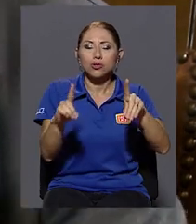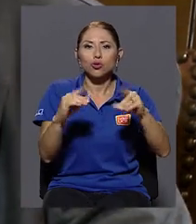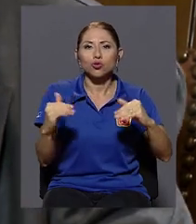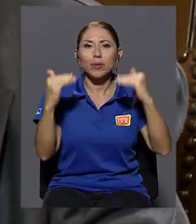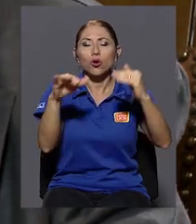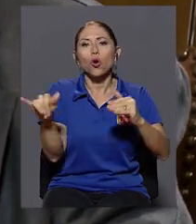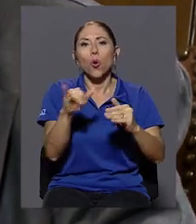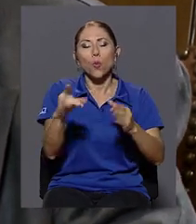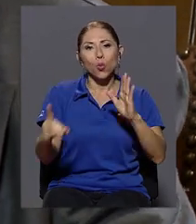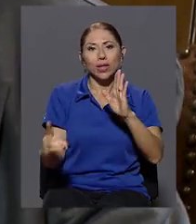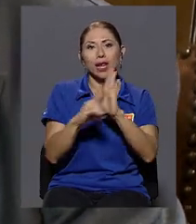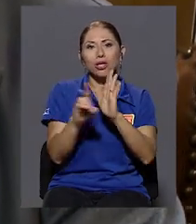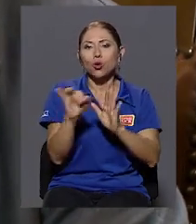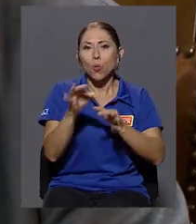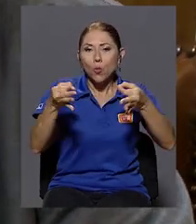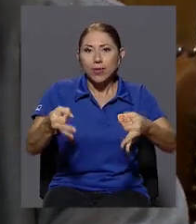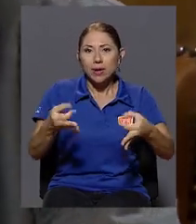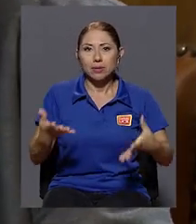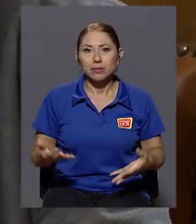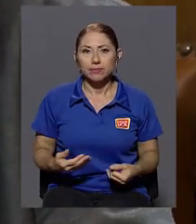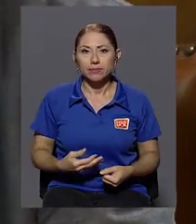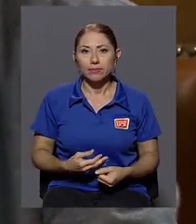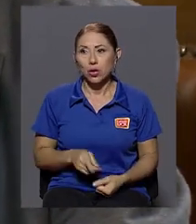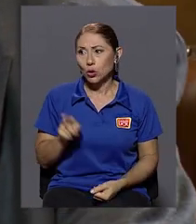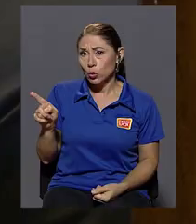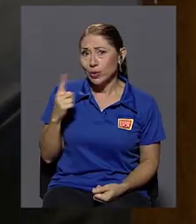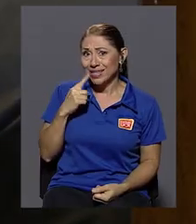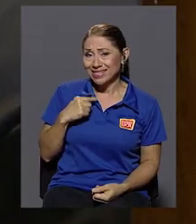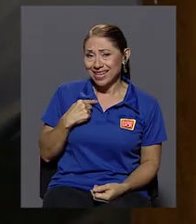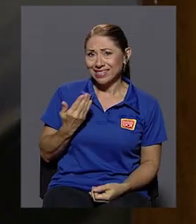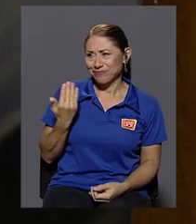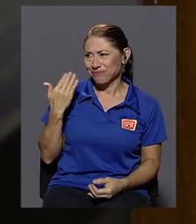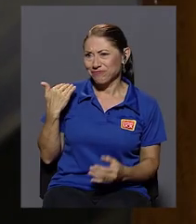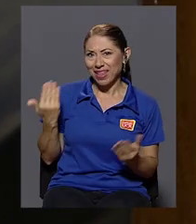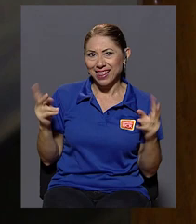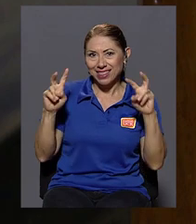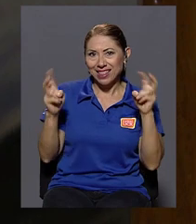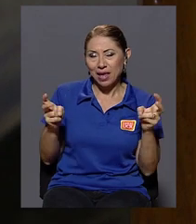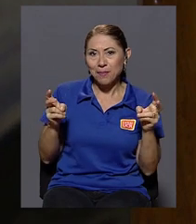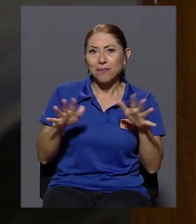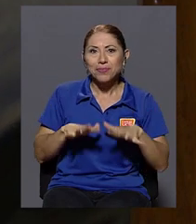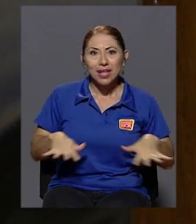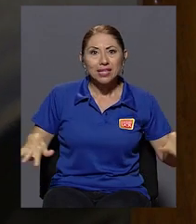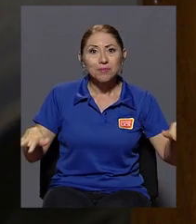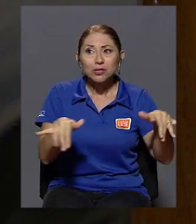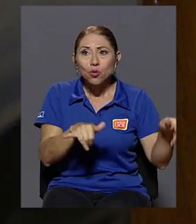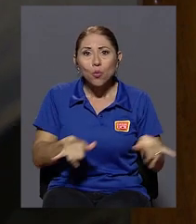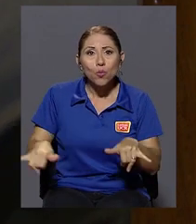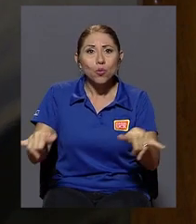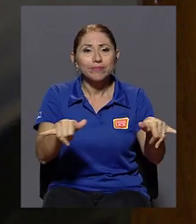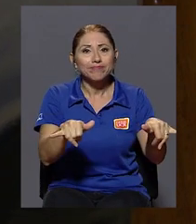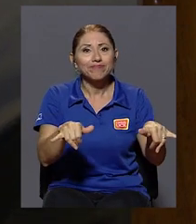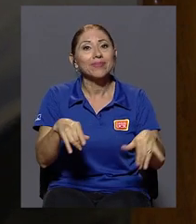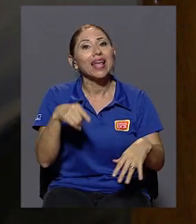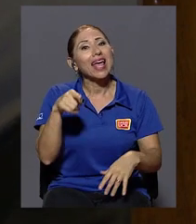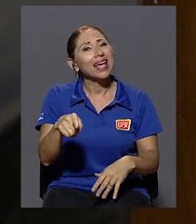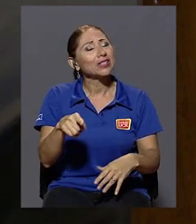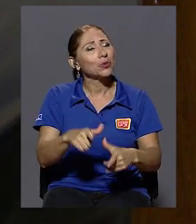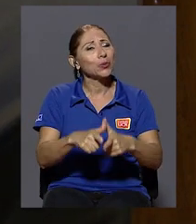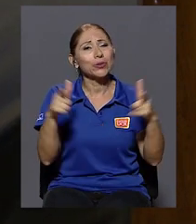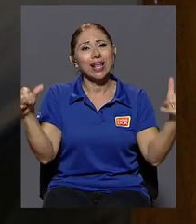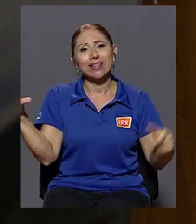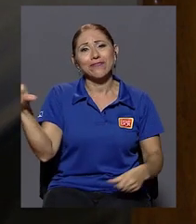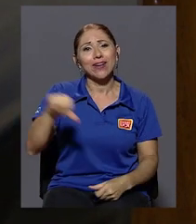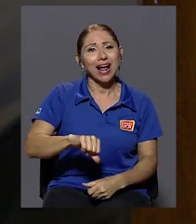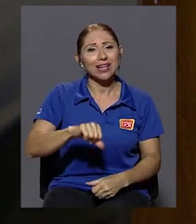como un derecho y como un bien, ¿no? Tú recién decías, volviendo al tema del espacio común, sin duda ha sido uno de los grandes fracasos